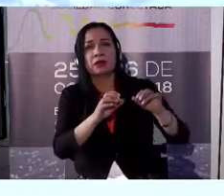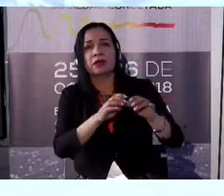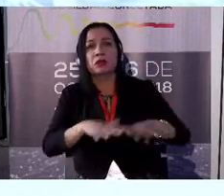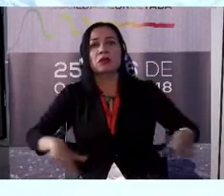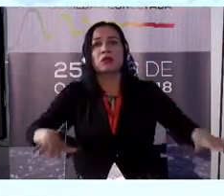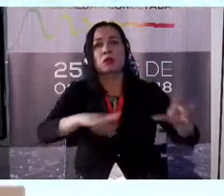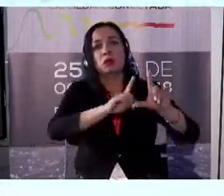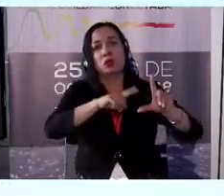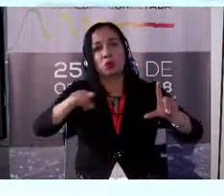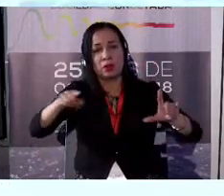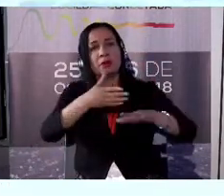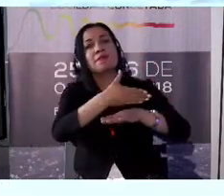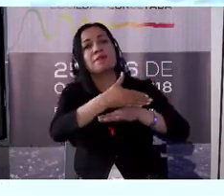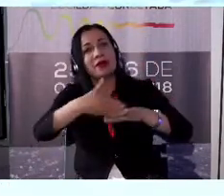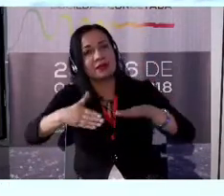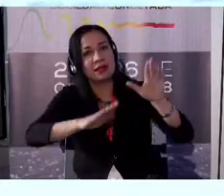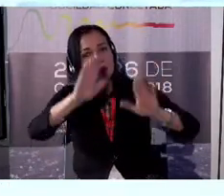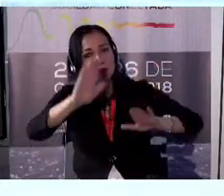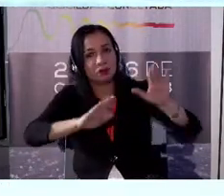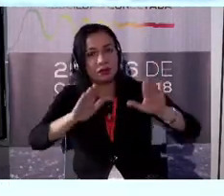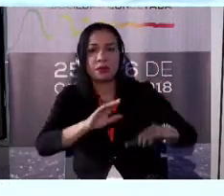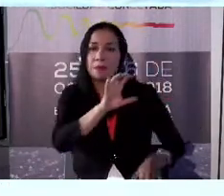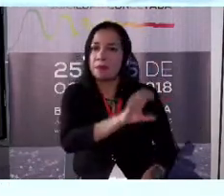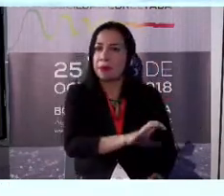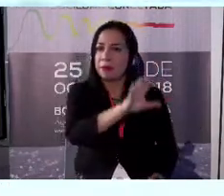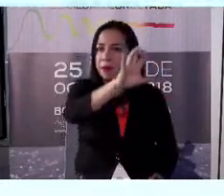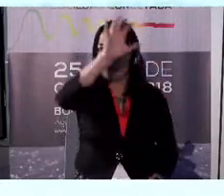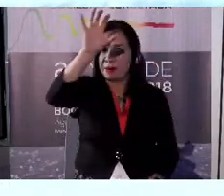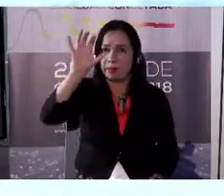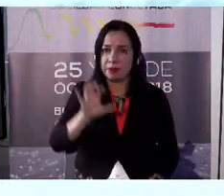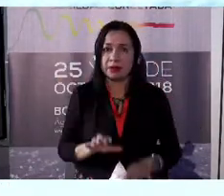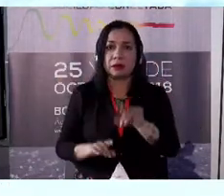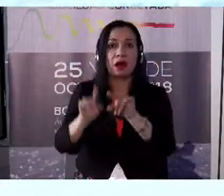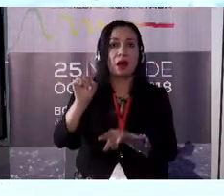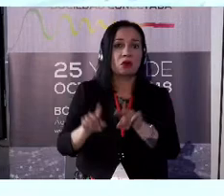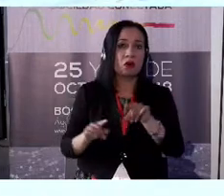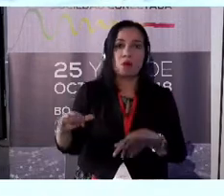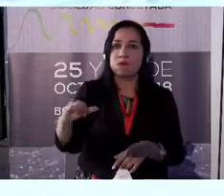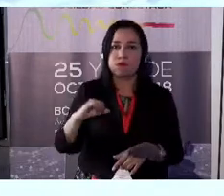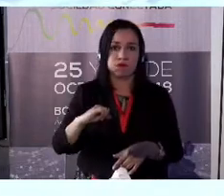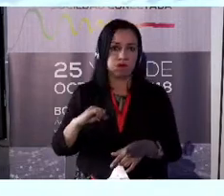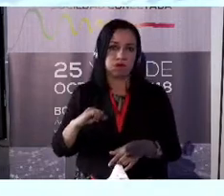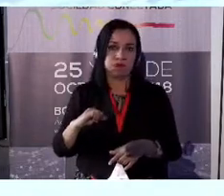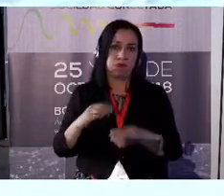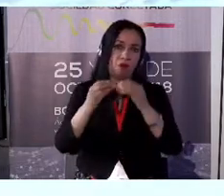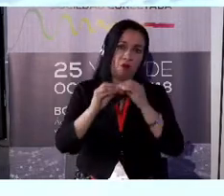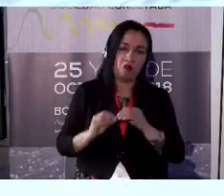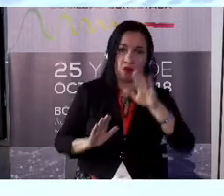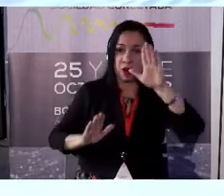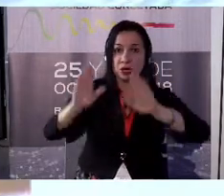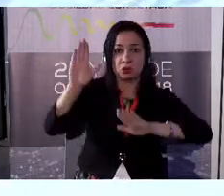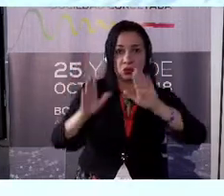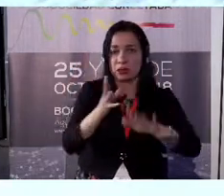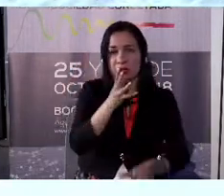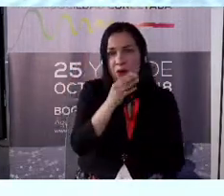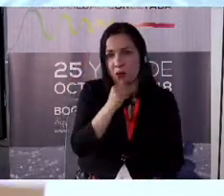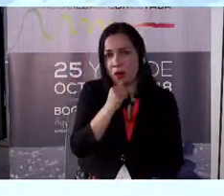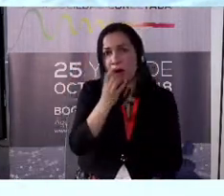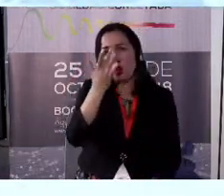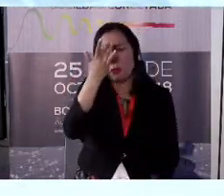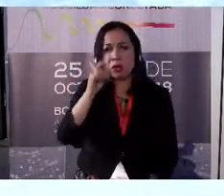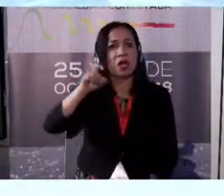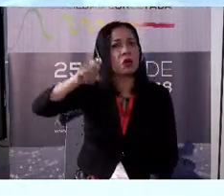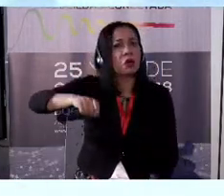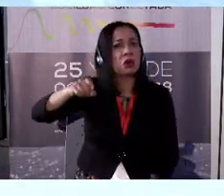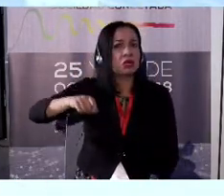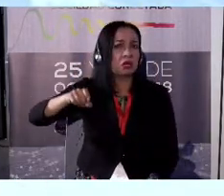siguientes años y hay países donde no se tiene ese formato porque no se tiene la necesidad de